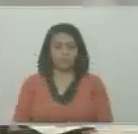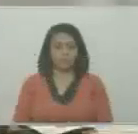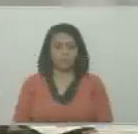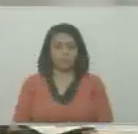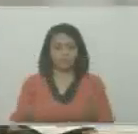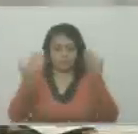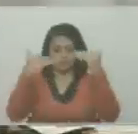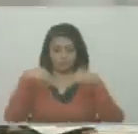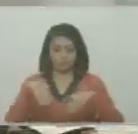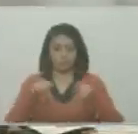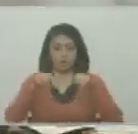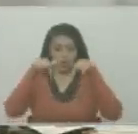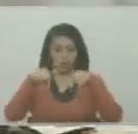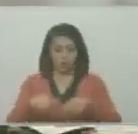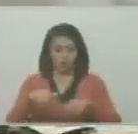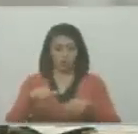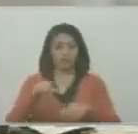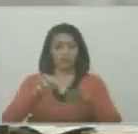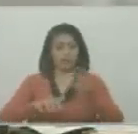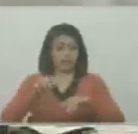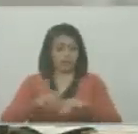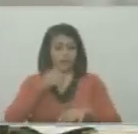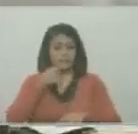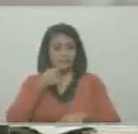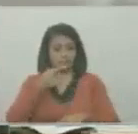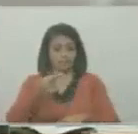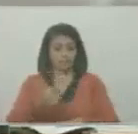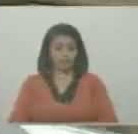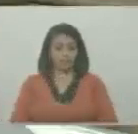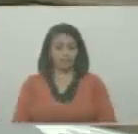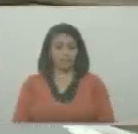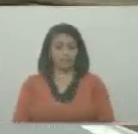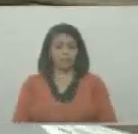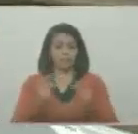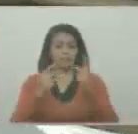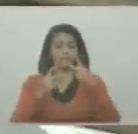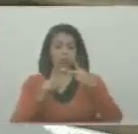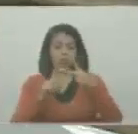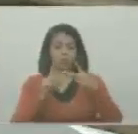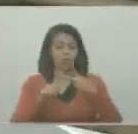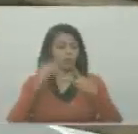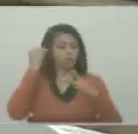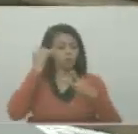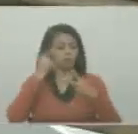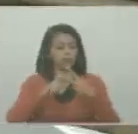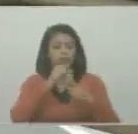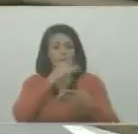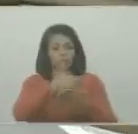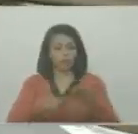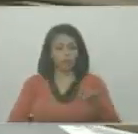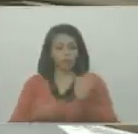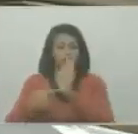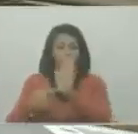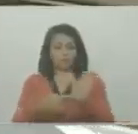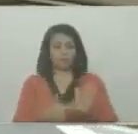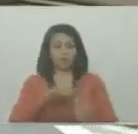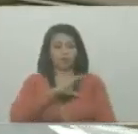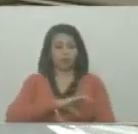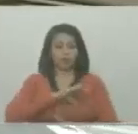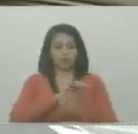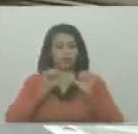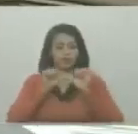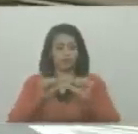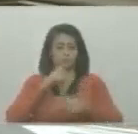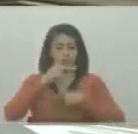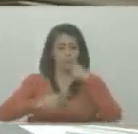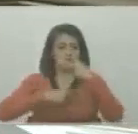Siguiente punto del orden del día, ciudadana secretaria. Punto número 2, considerar el informe presentado por la Comisión Permanente